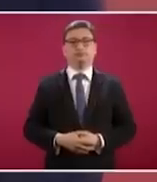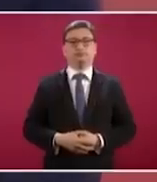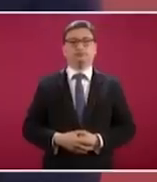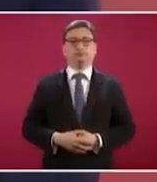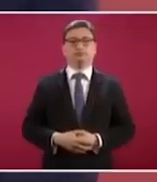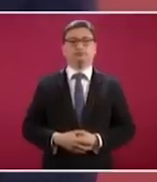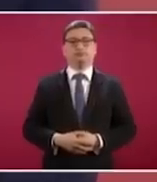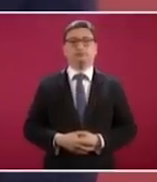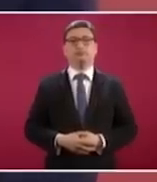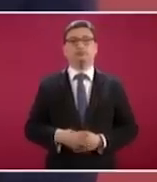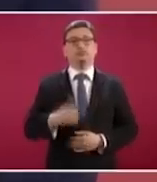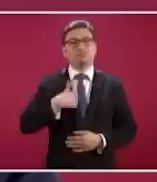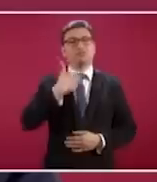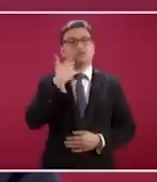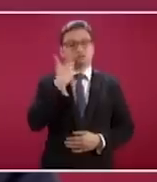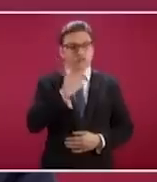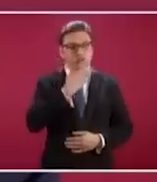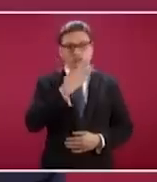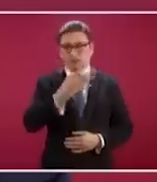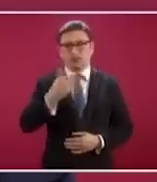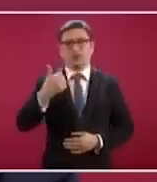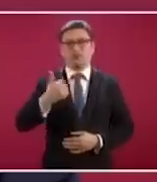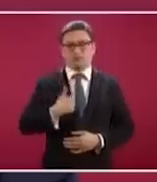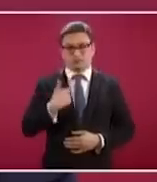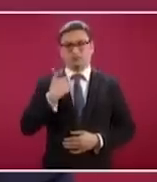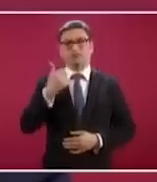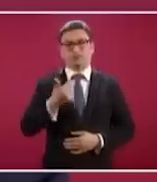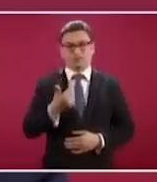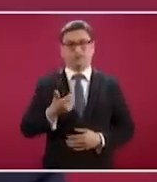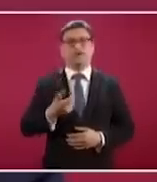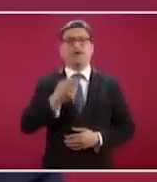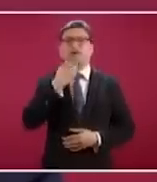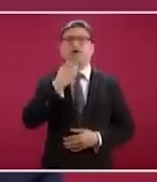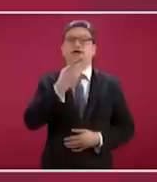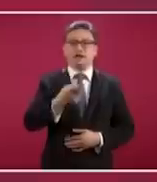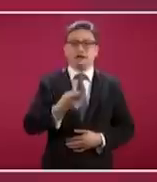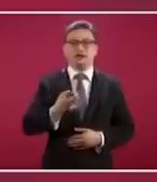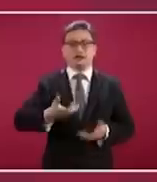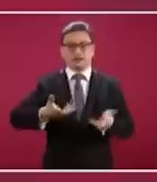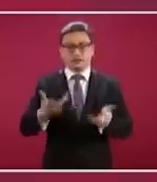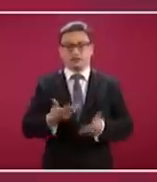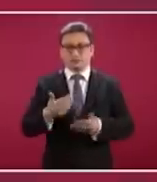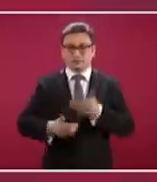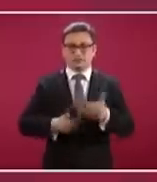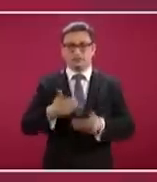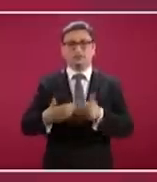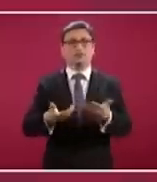Quiero también aprovechar para decirles que se está llevando a cabo